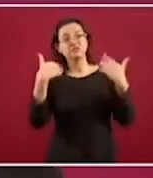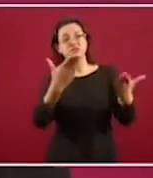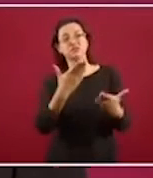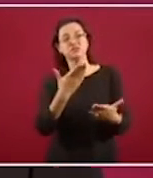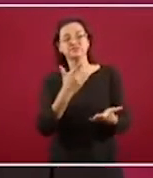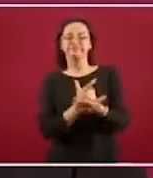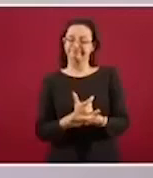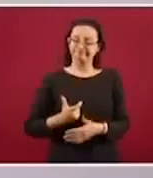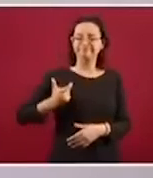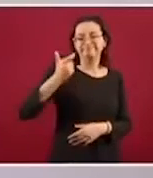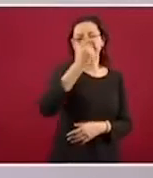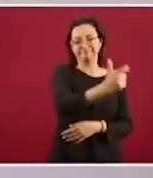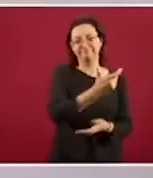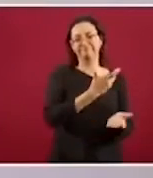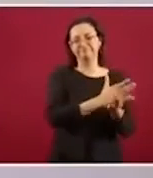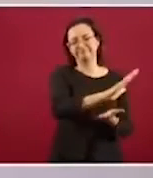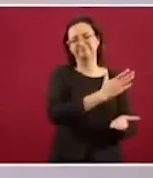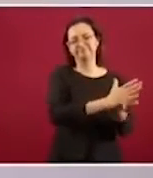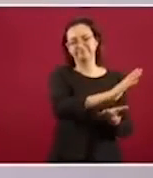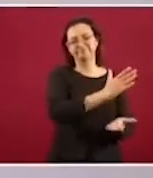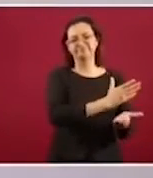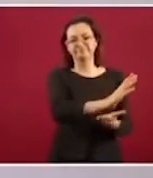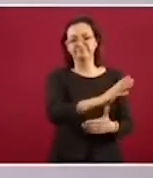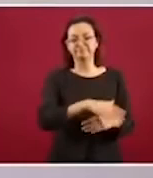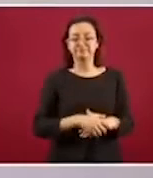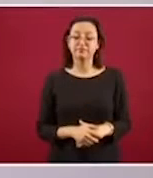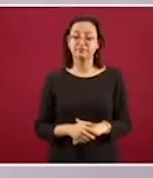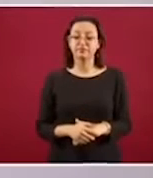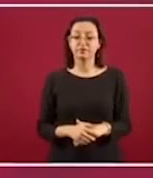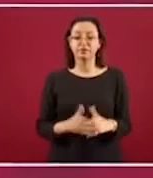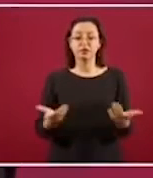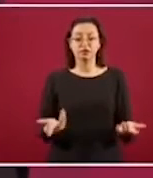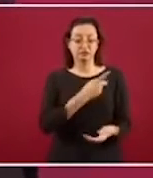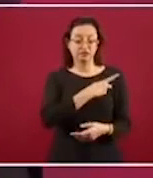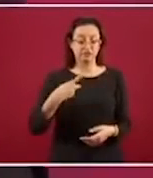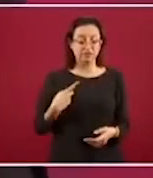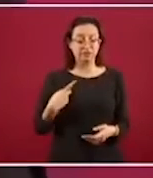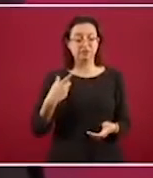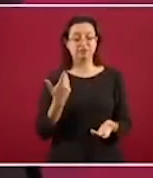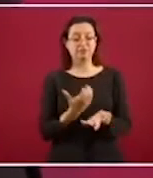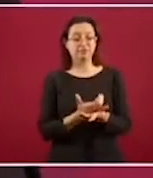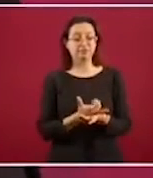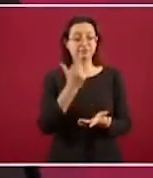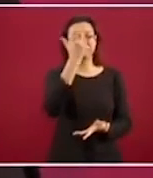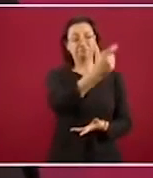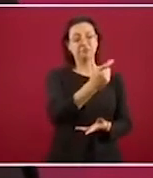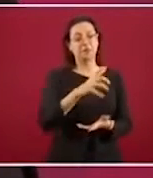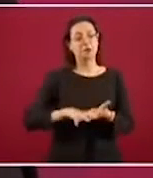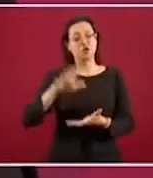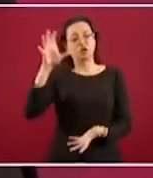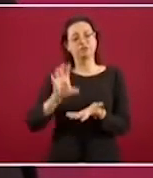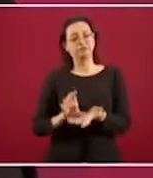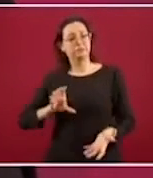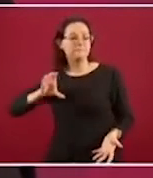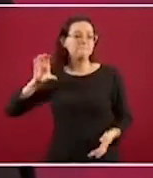Les diría que a este concepto vamos a destinar la mayoría de los recursos,